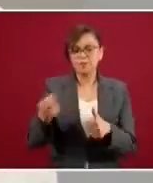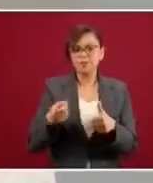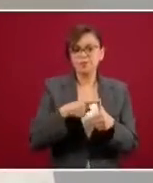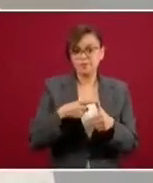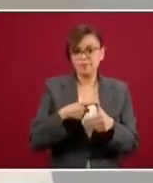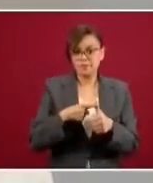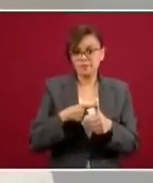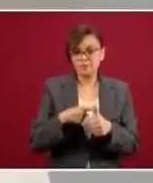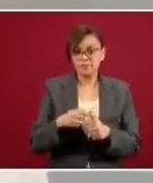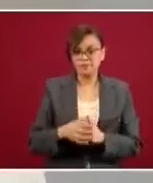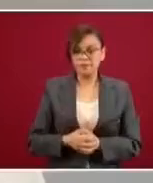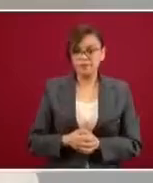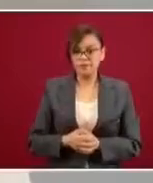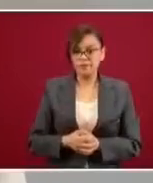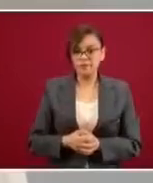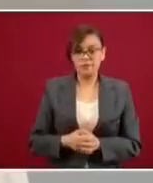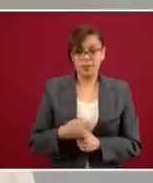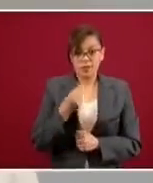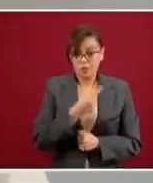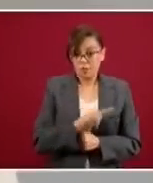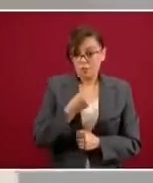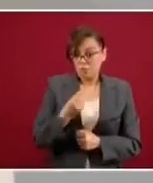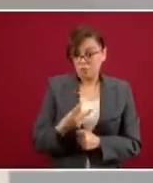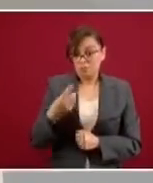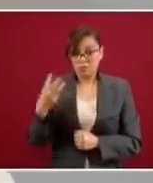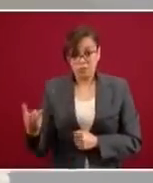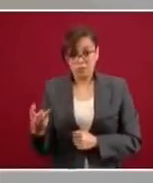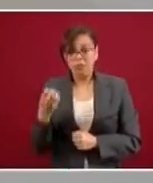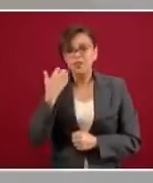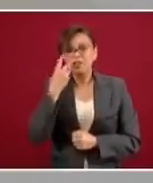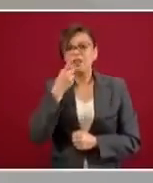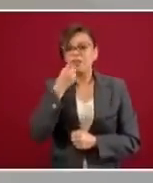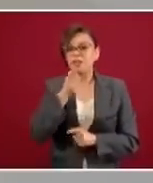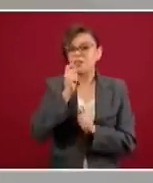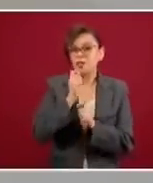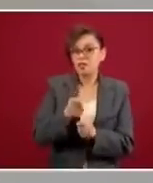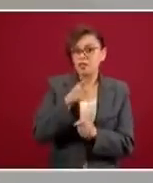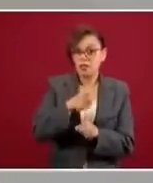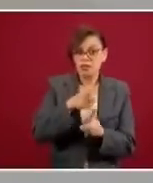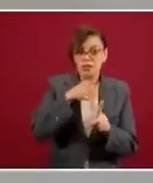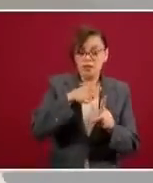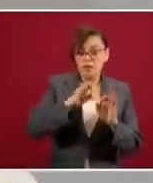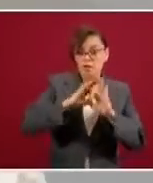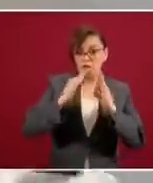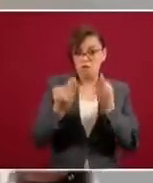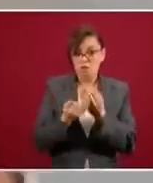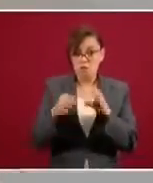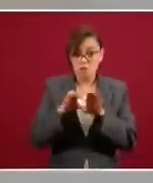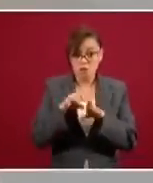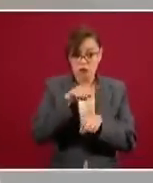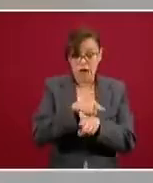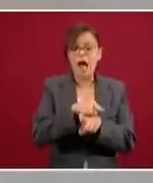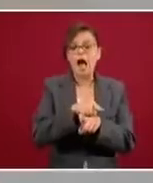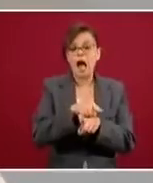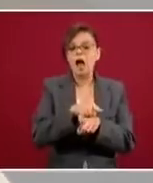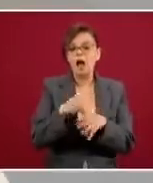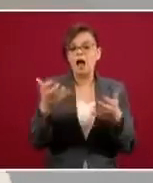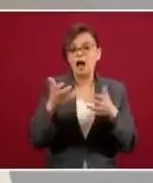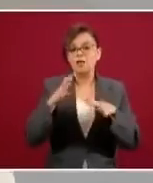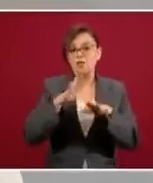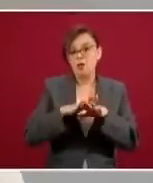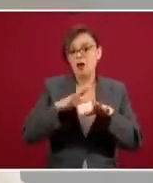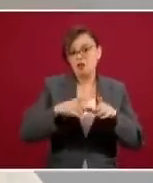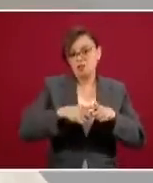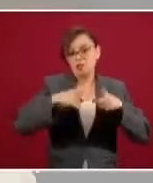decir, 1, 2 y 3 no quiere decir cada vez una medida específica la amplío. Y al principio